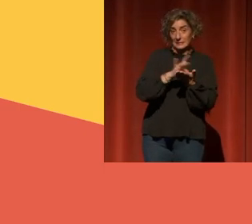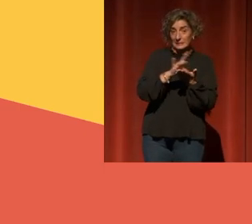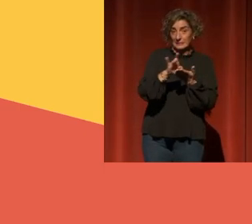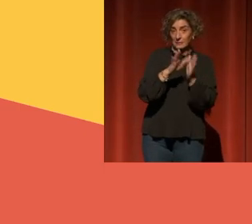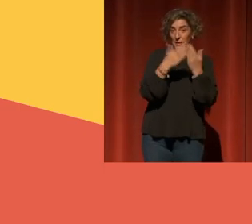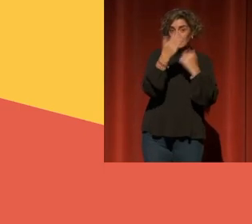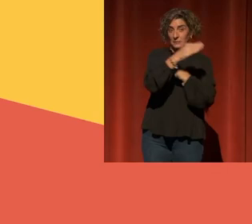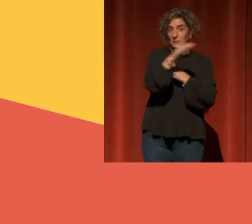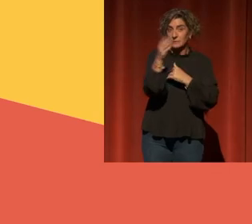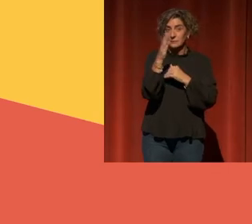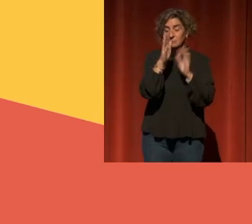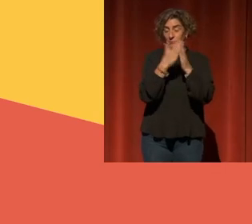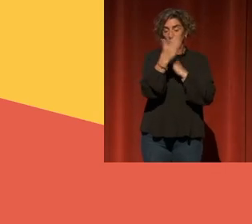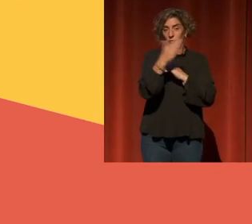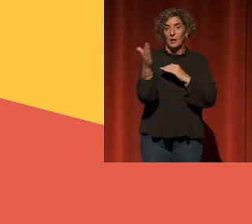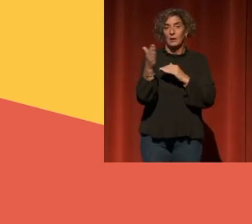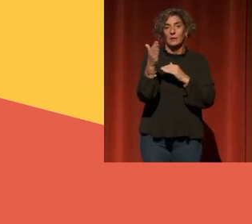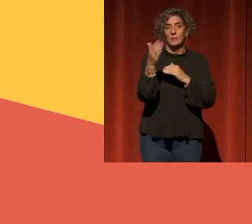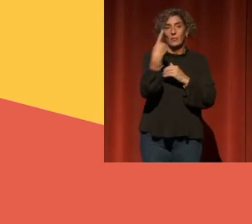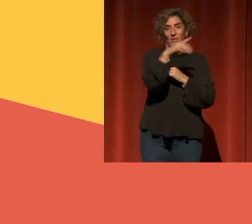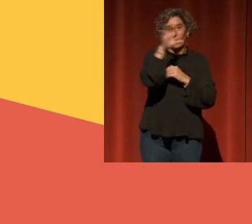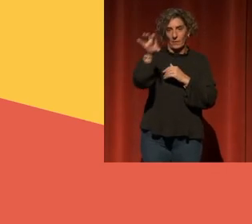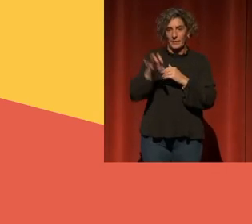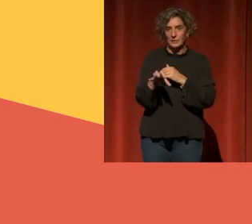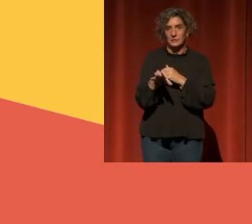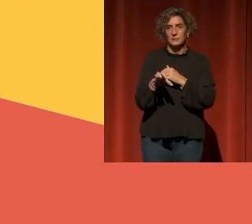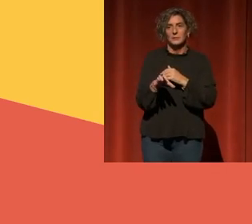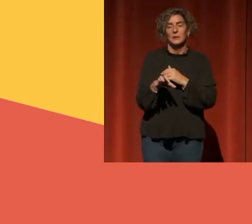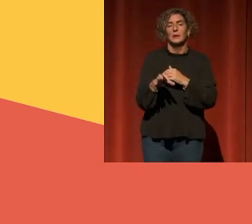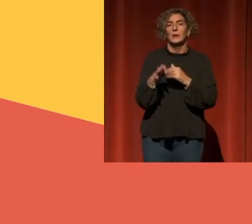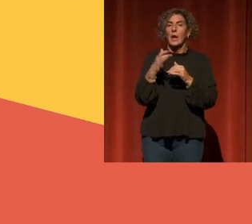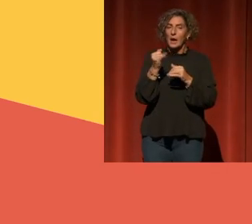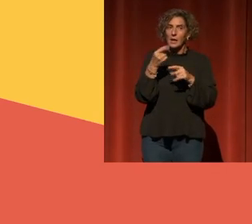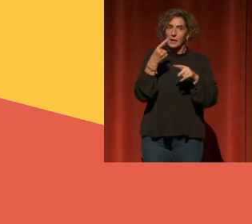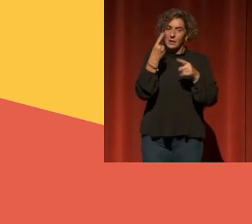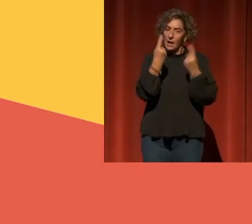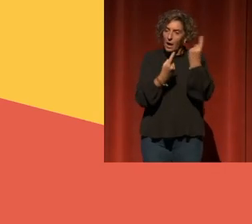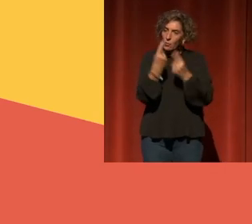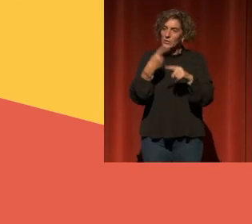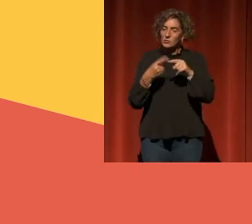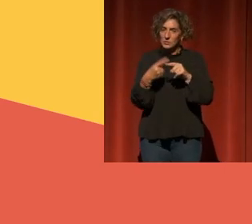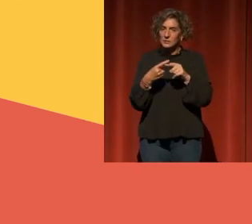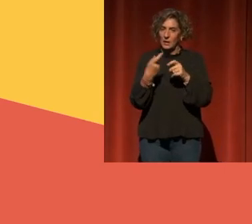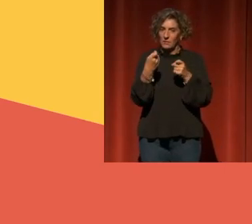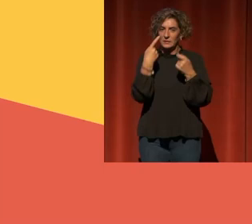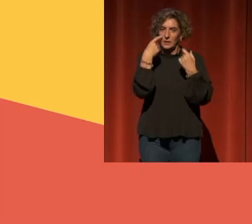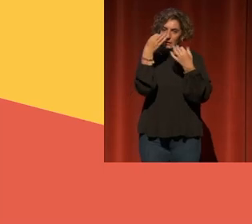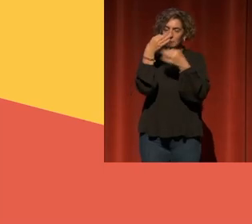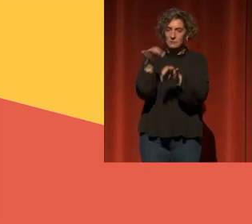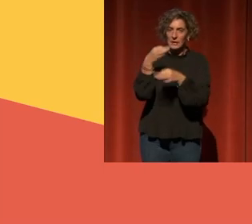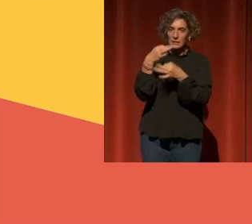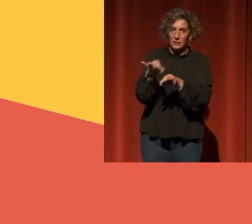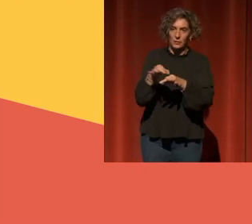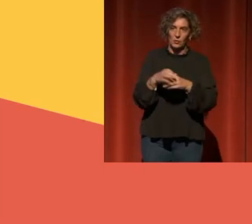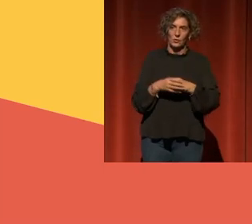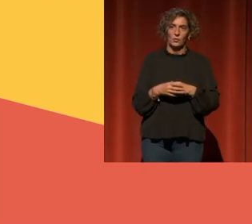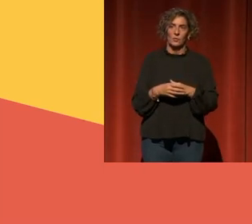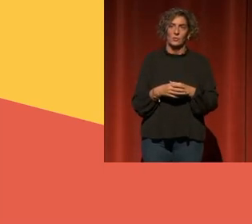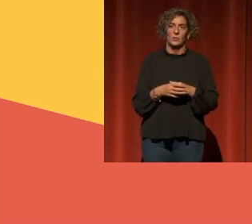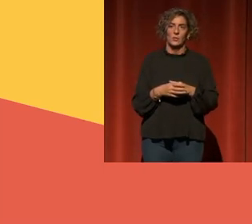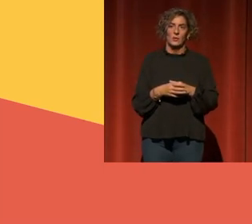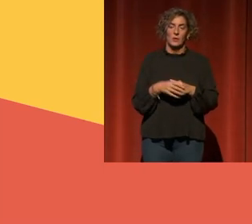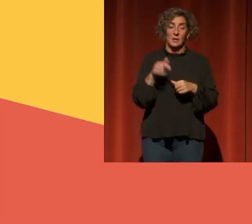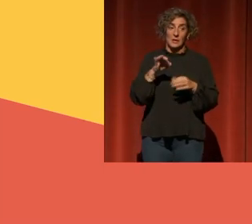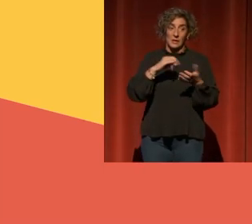pues incidir en algunos aspectos o hitos que Considero que le dan fortaleza a nuestro sistema